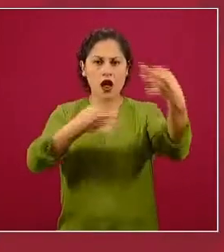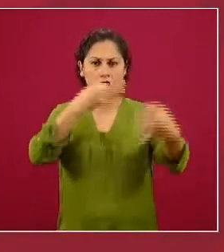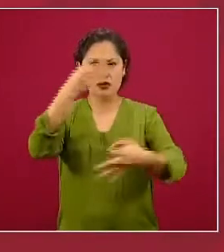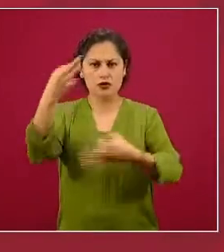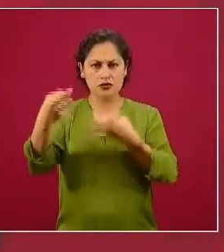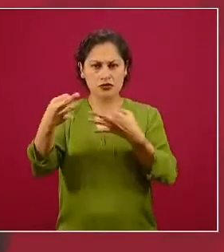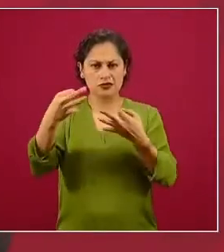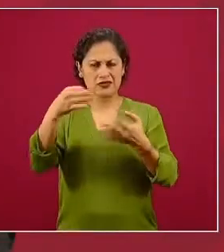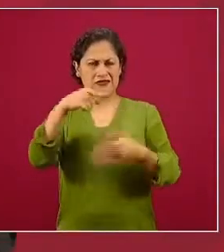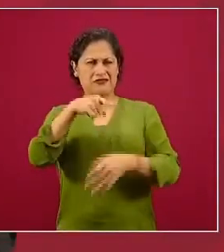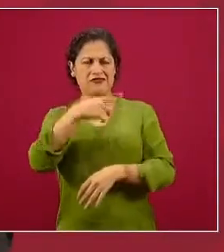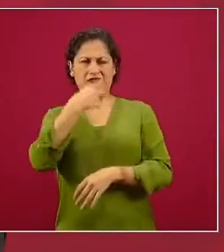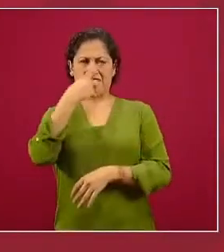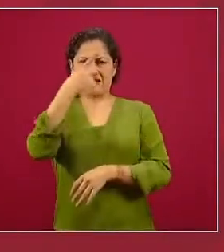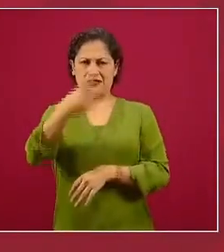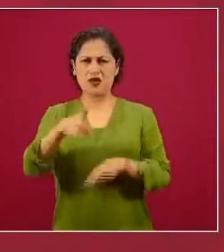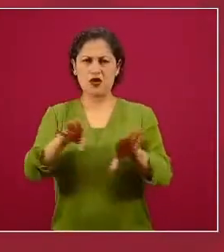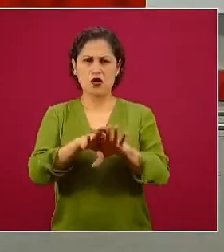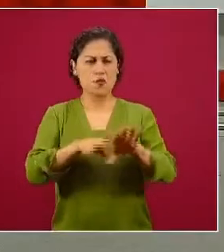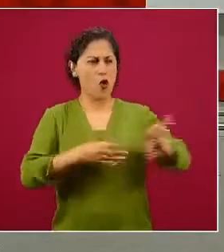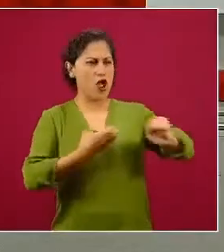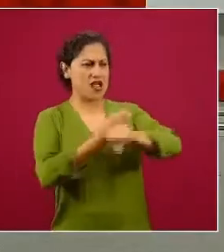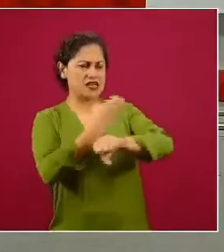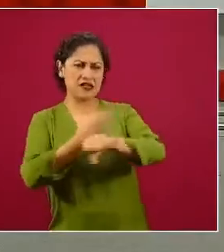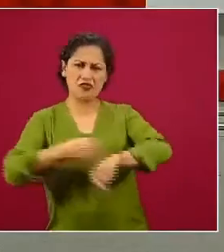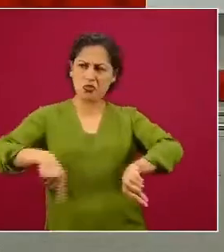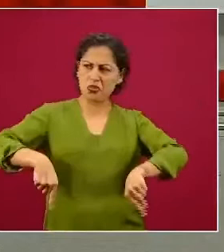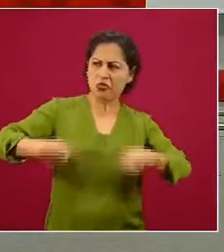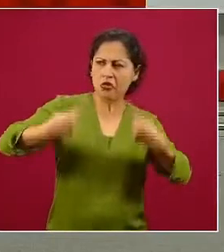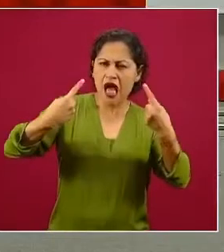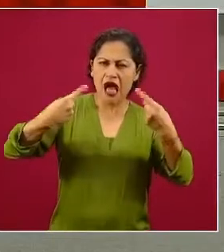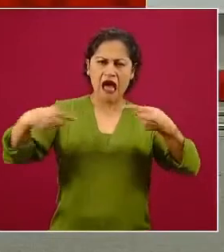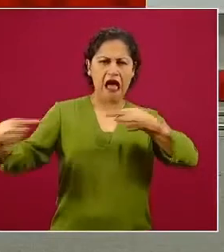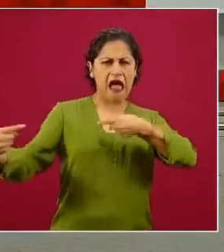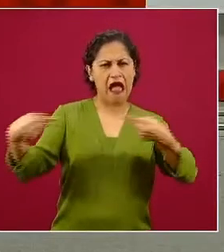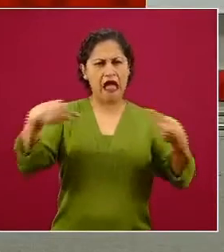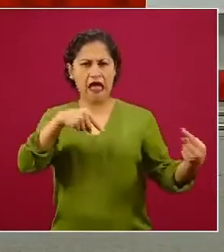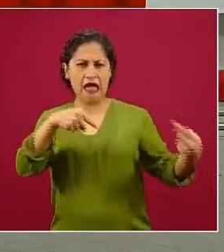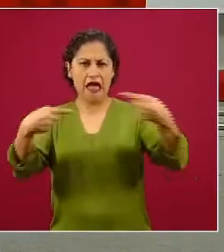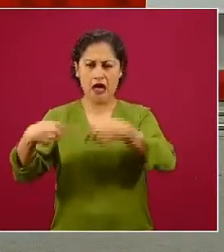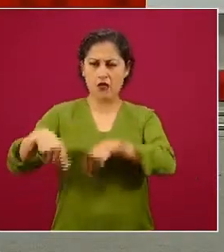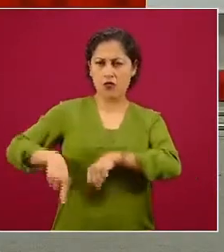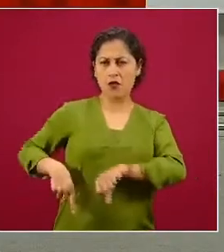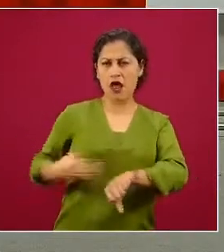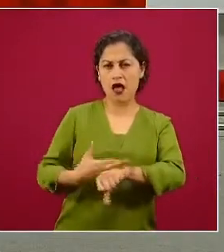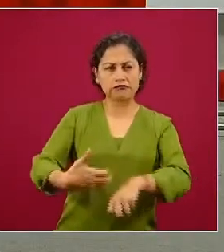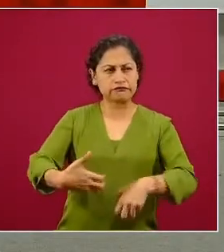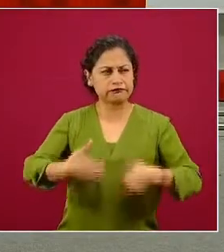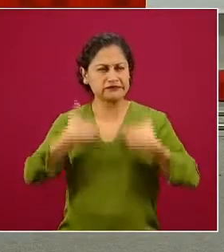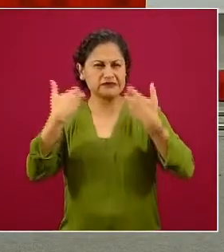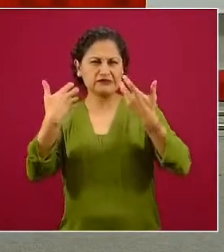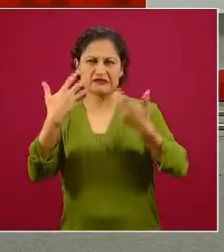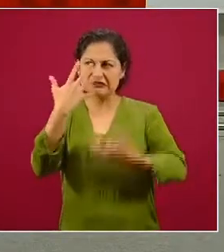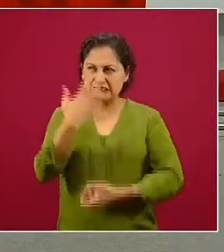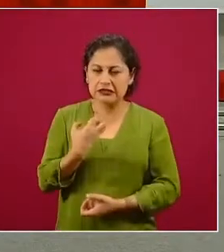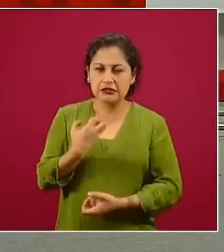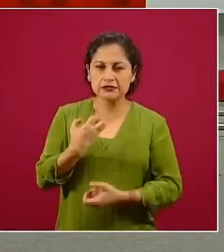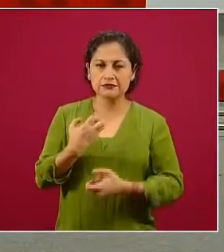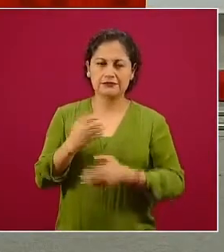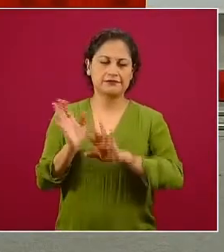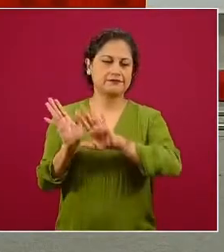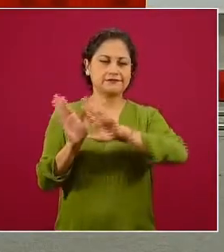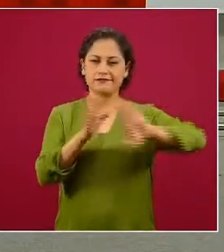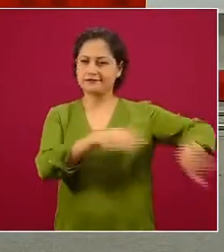se confrontan con los estados, que si rompen el diálogo, que si ya se enojaron unos gobernadores, que ahora están tristes. No va por